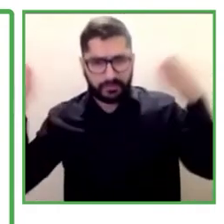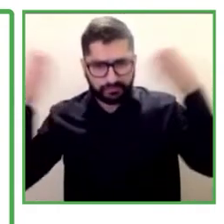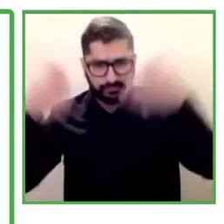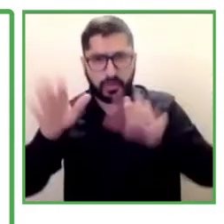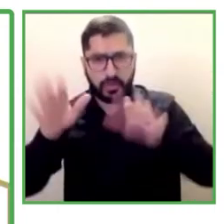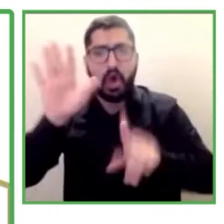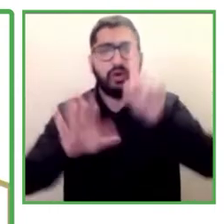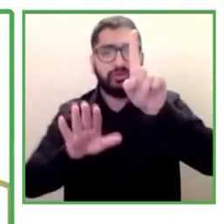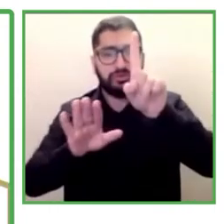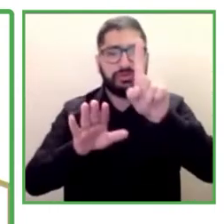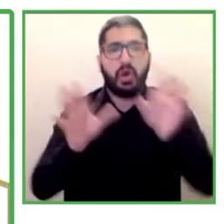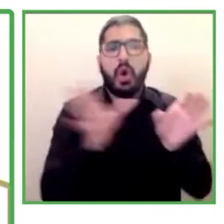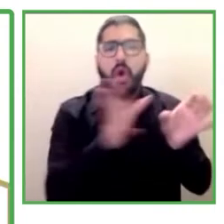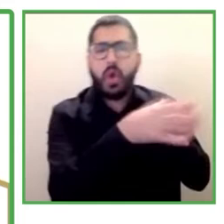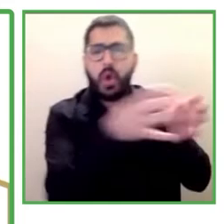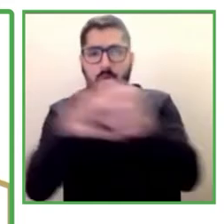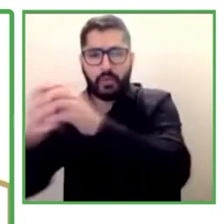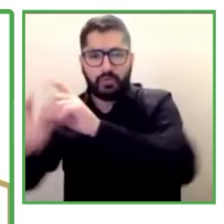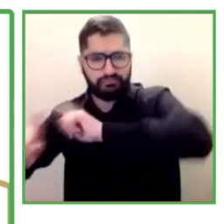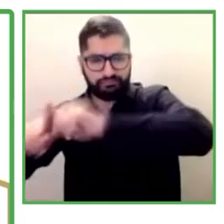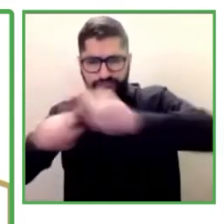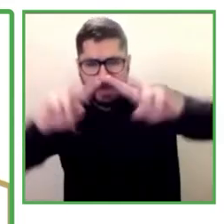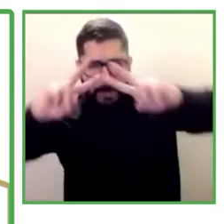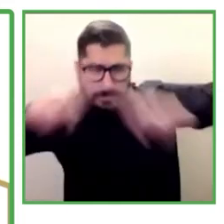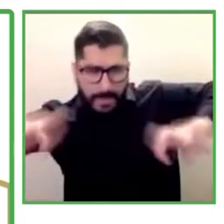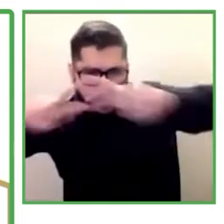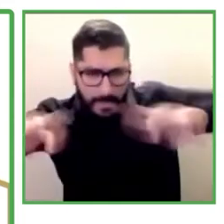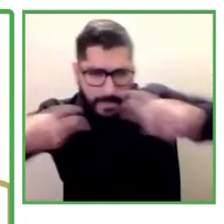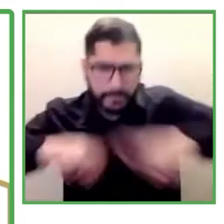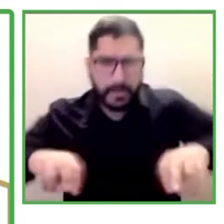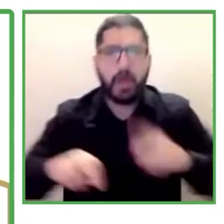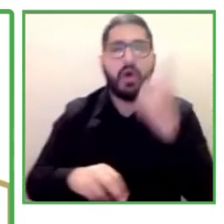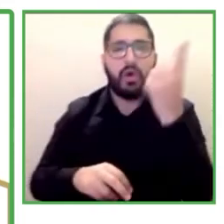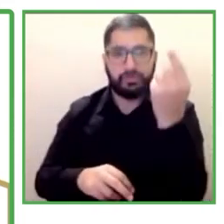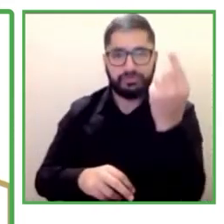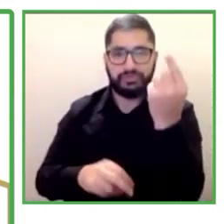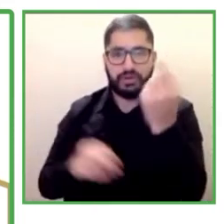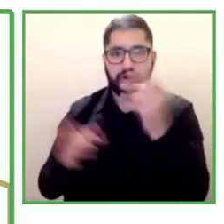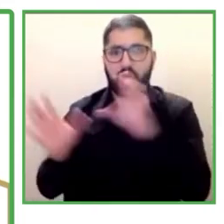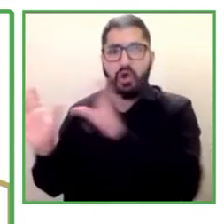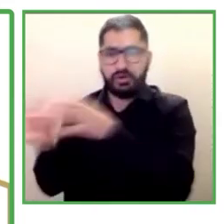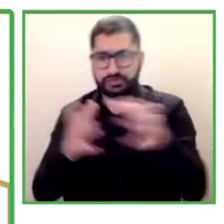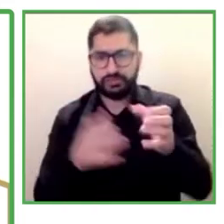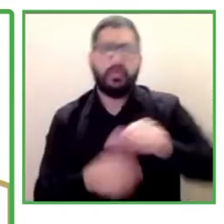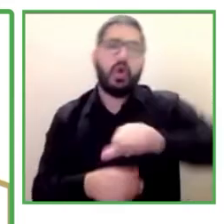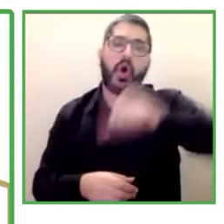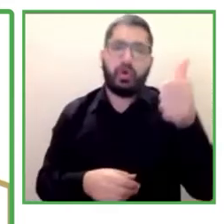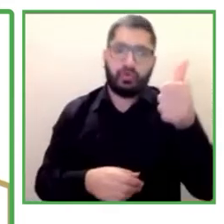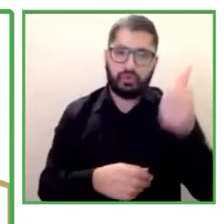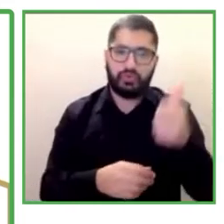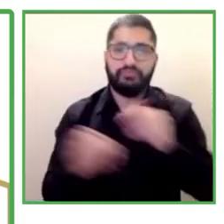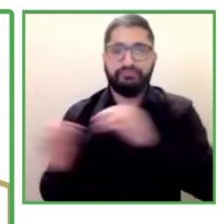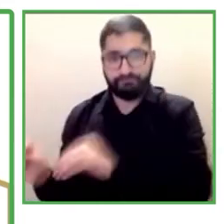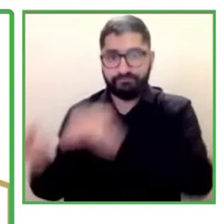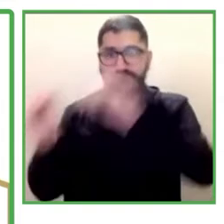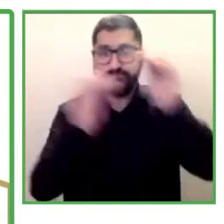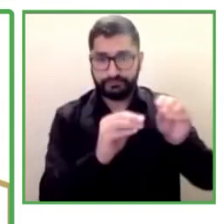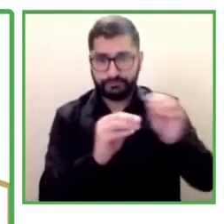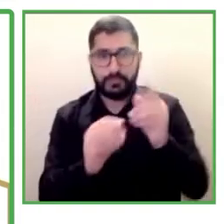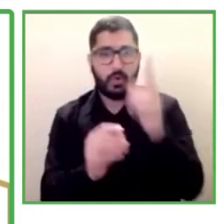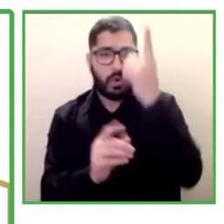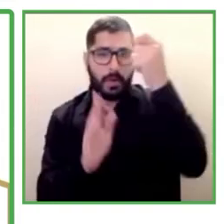organizaciones. A nivel de la transferencia que nosotros terminamos el mes pasado, yo diría que lo